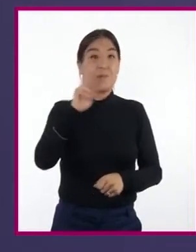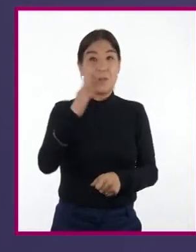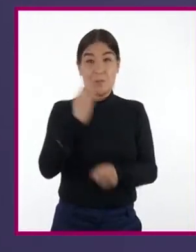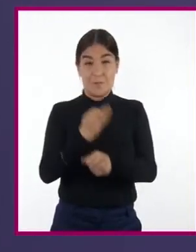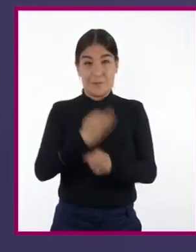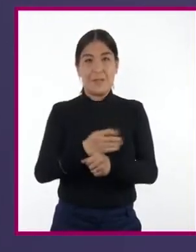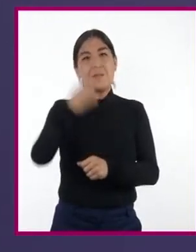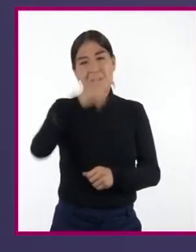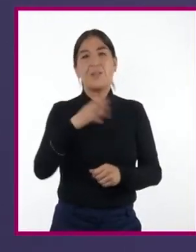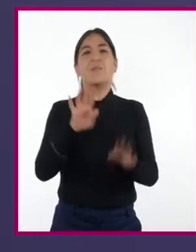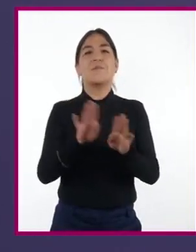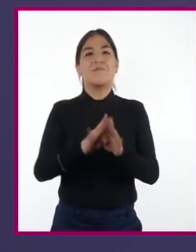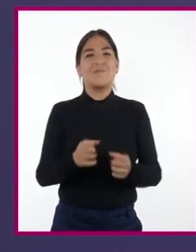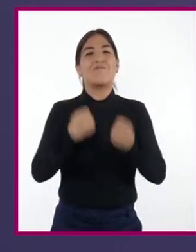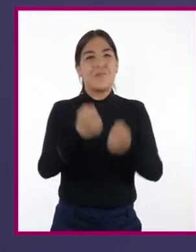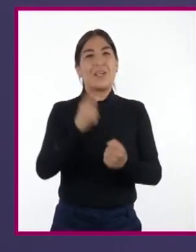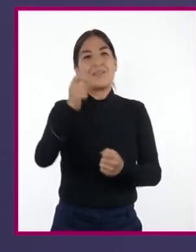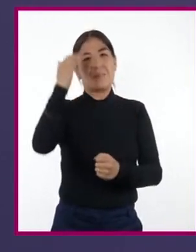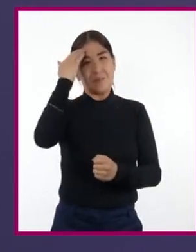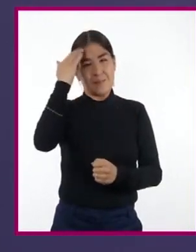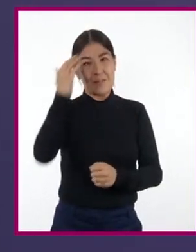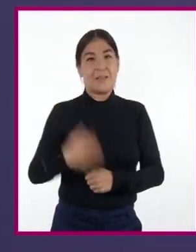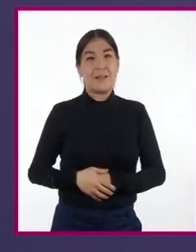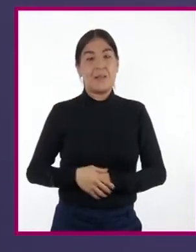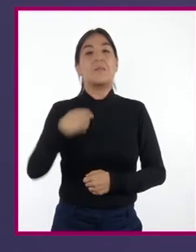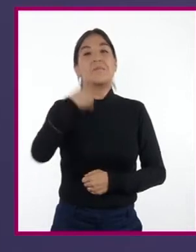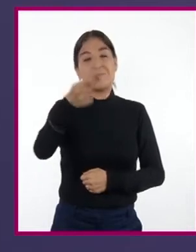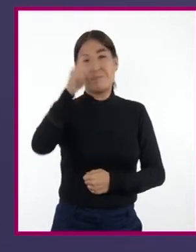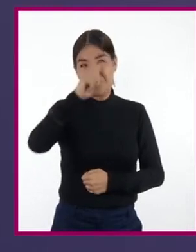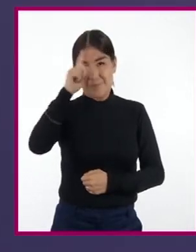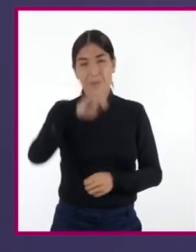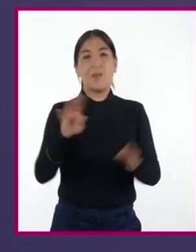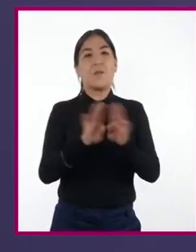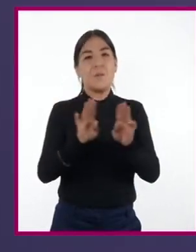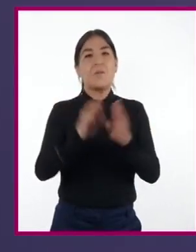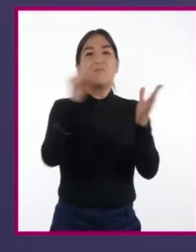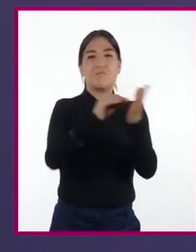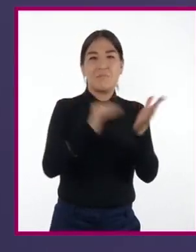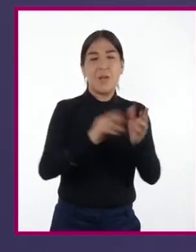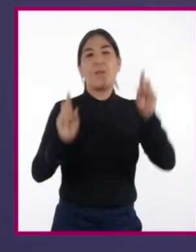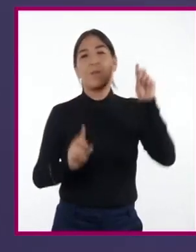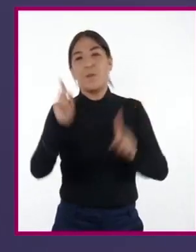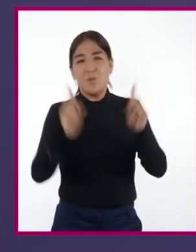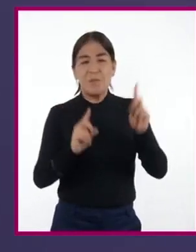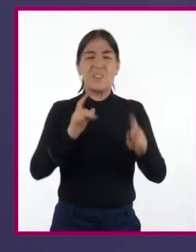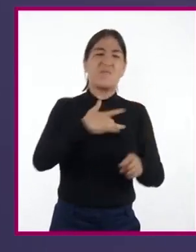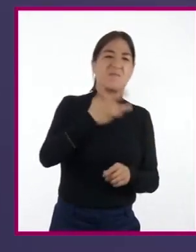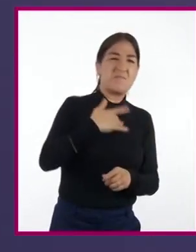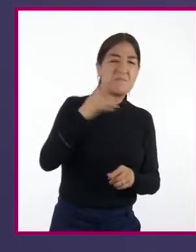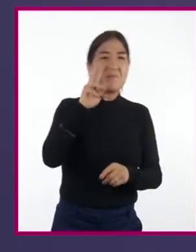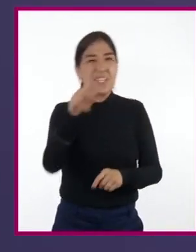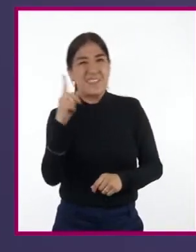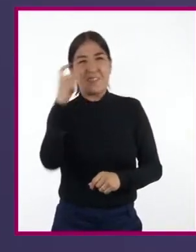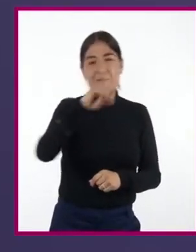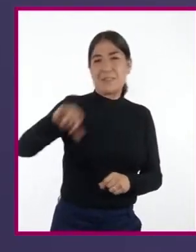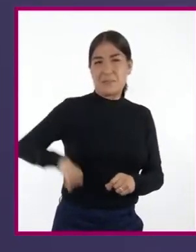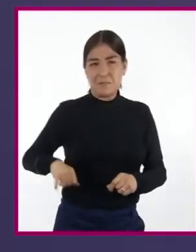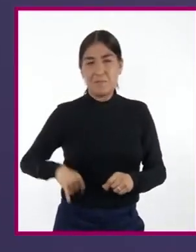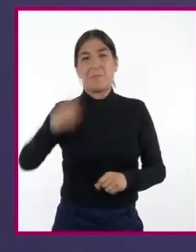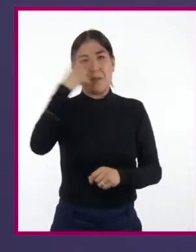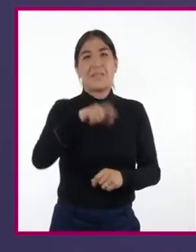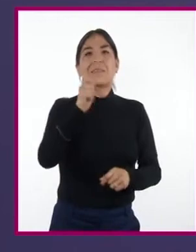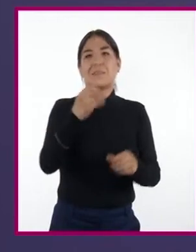hoy es para reforzar su conocimiento, así que les recomendamos llevar un registro de las dudas, inquietudes o dificultades que